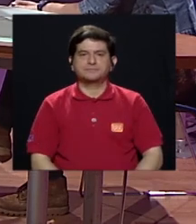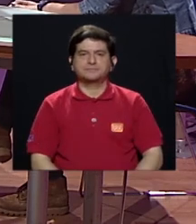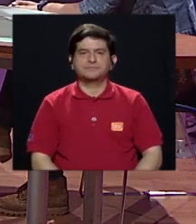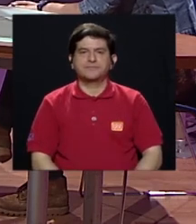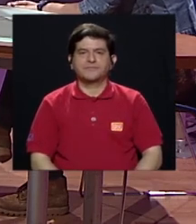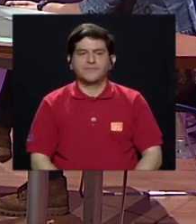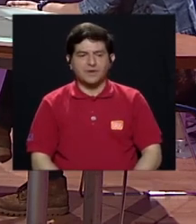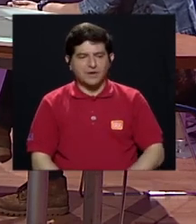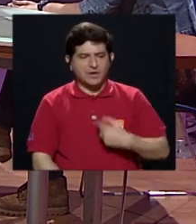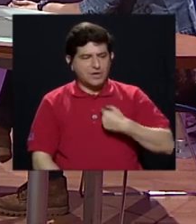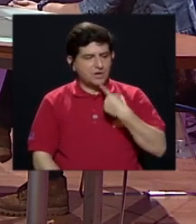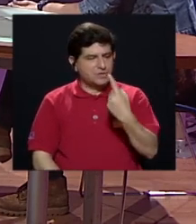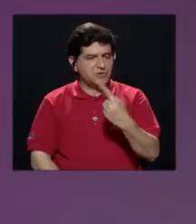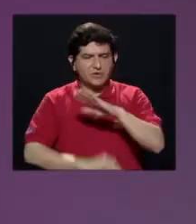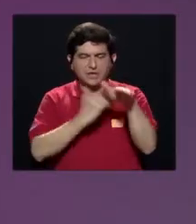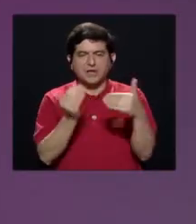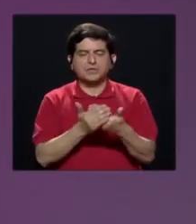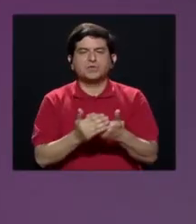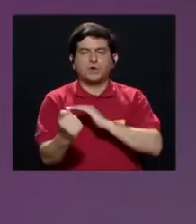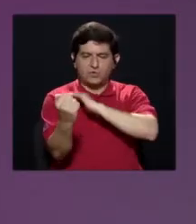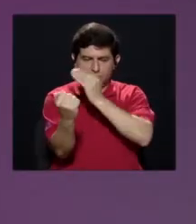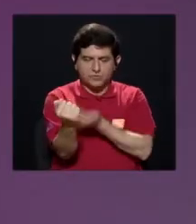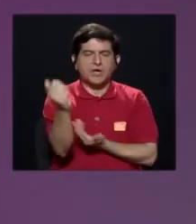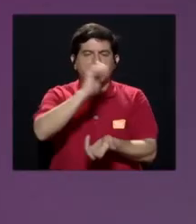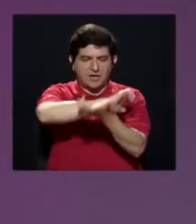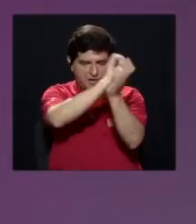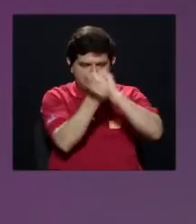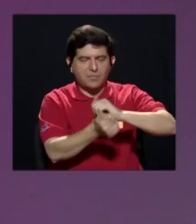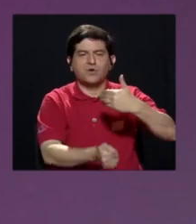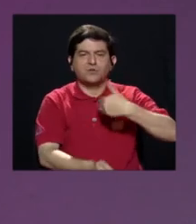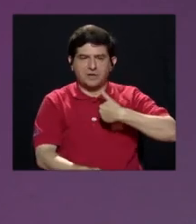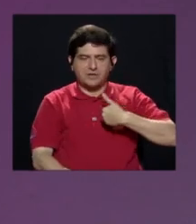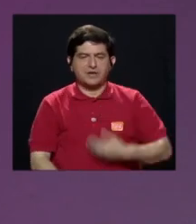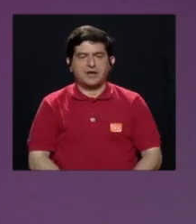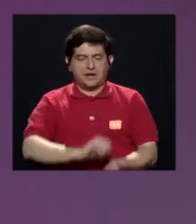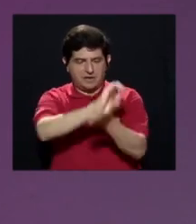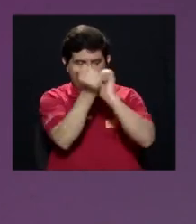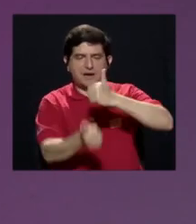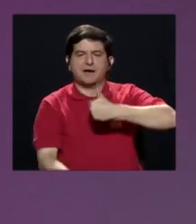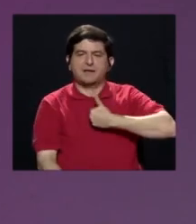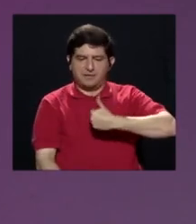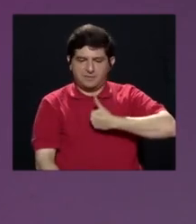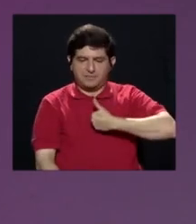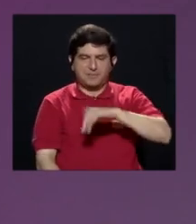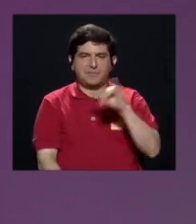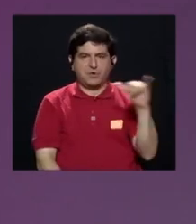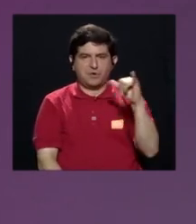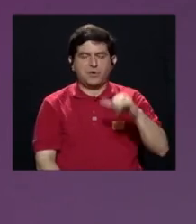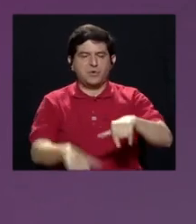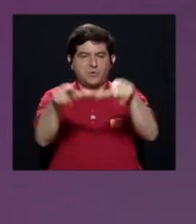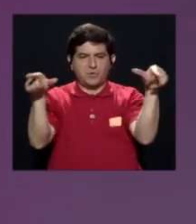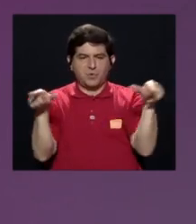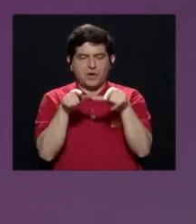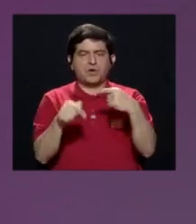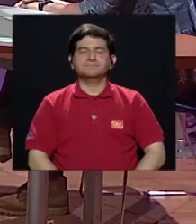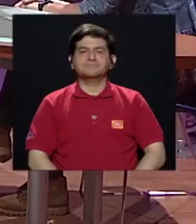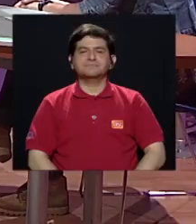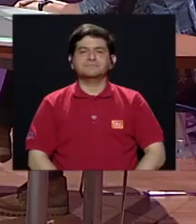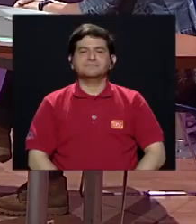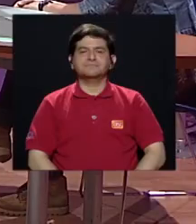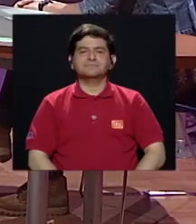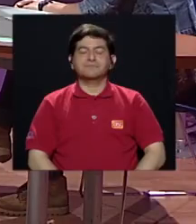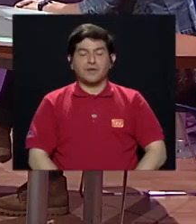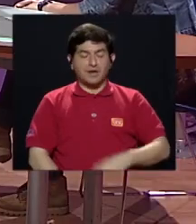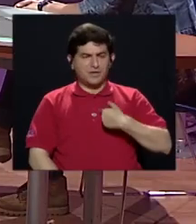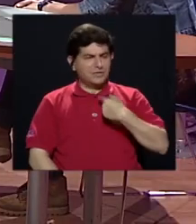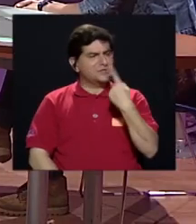que yo diría es que todos tenemos el poder de transformación, transformarnos nosotros mismos y transformar también el lugar en donde estás.